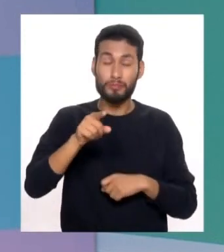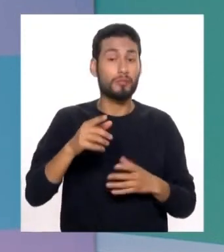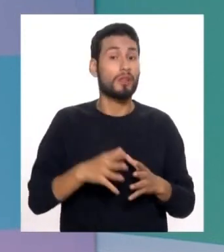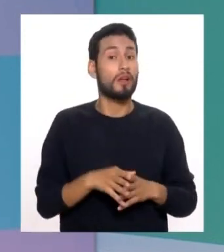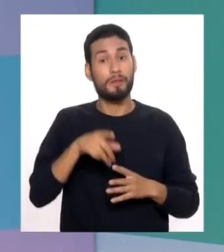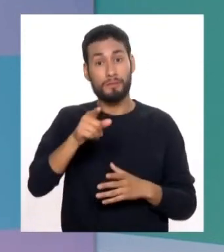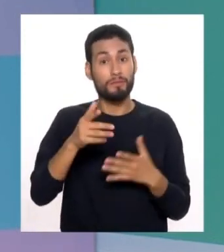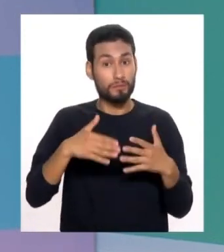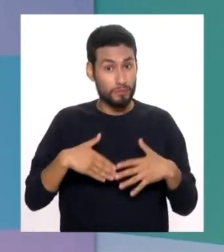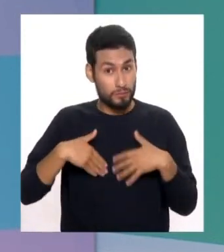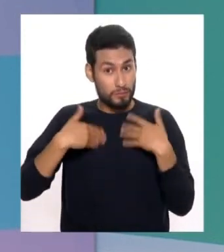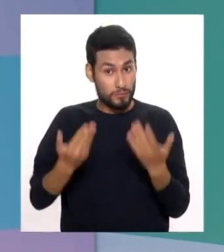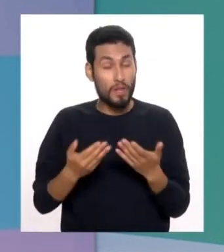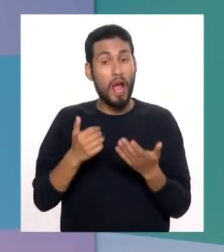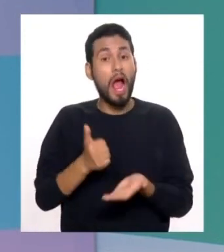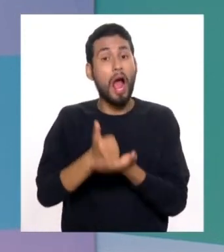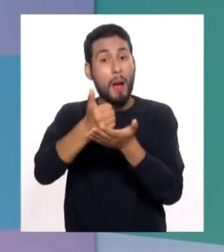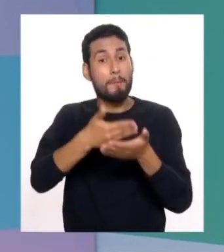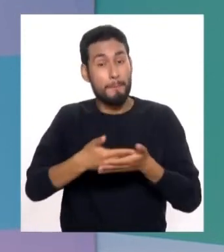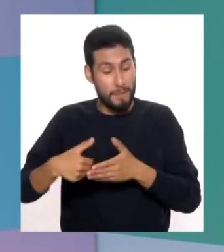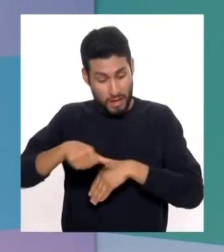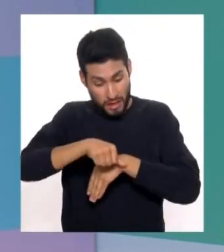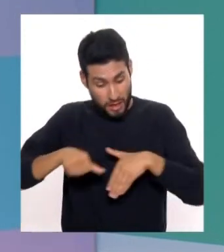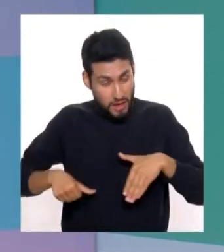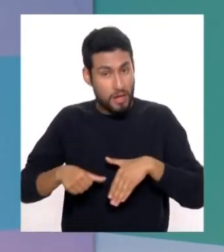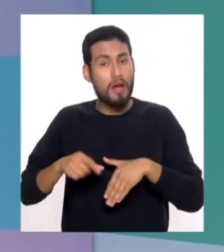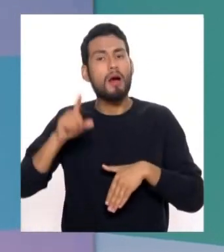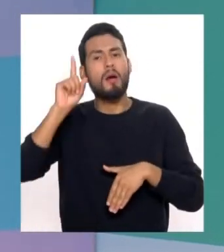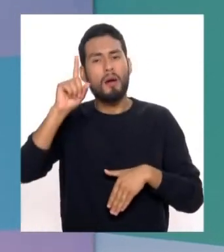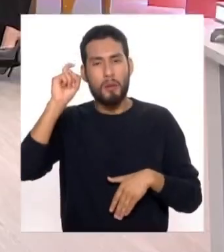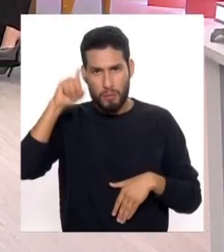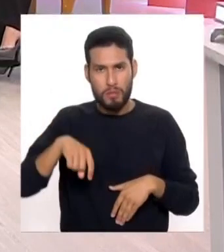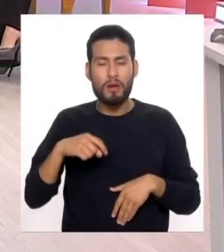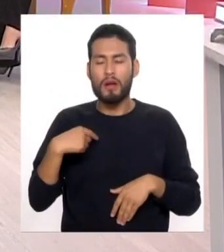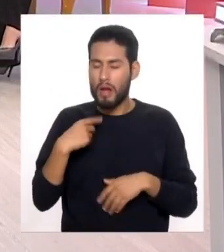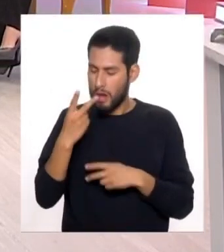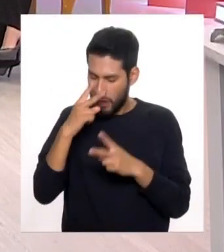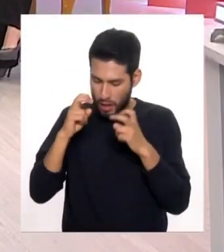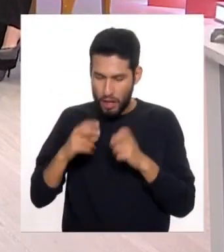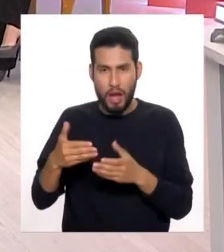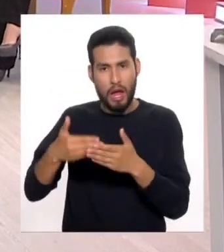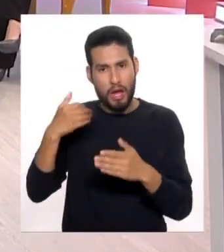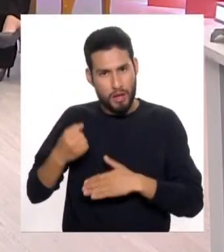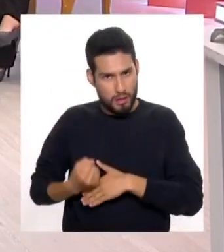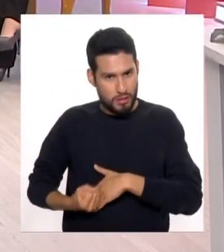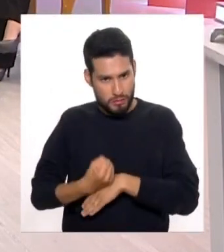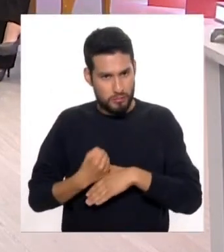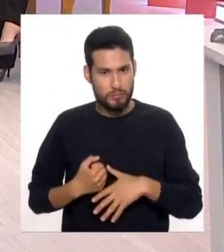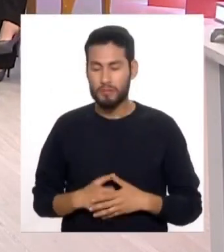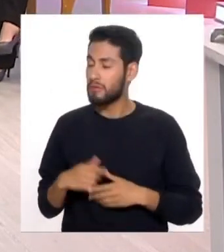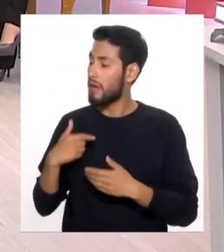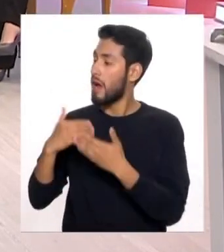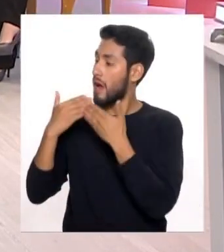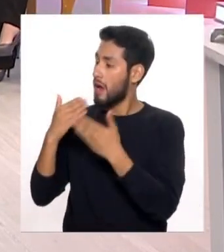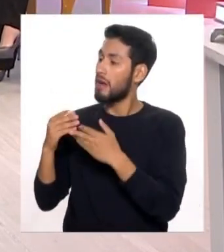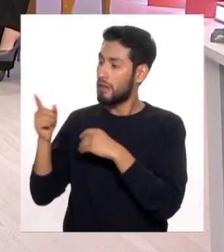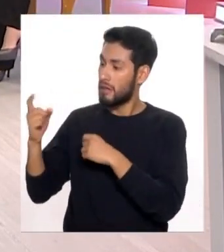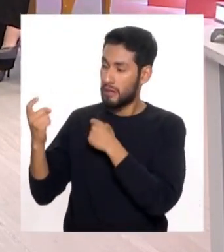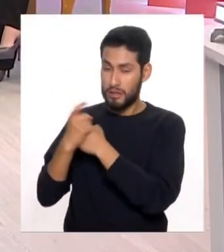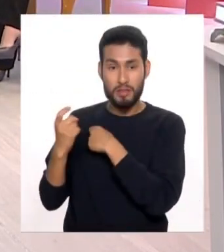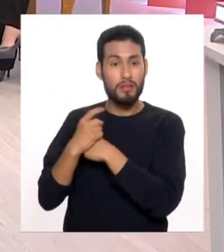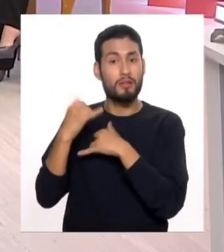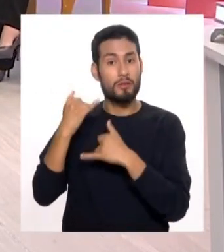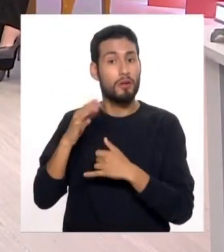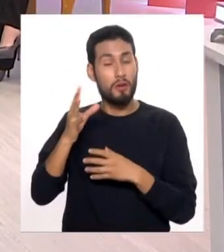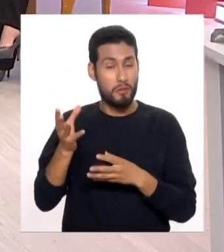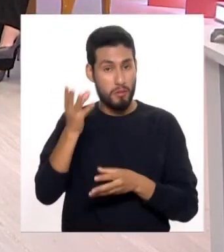de que nosotros podamos intervenir es a través del diagnóstico ecográfico. Doctor Gil, muchas gracias por sus enseñanzas. Todos hemos aprendido hoy